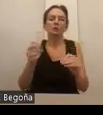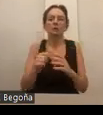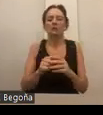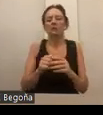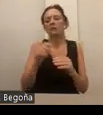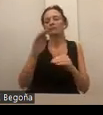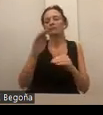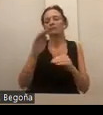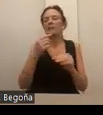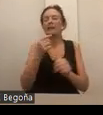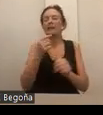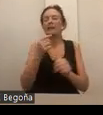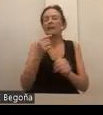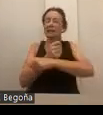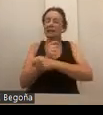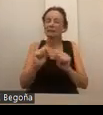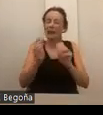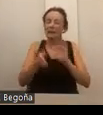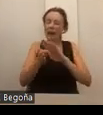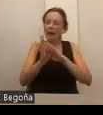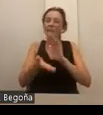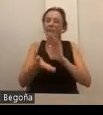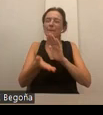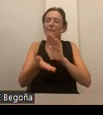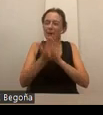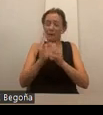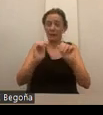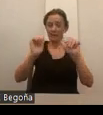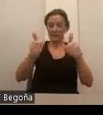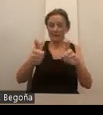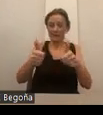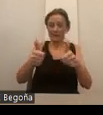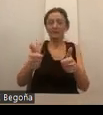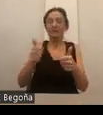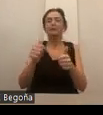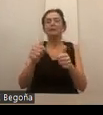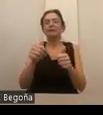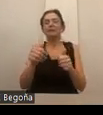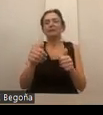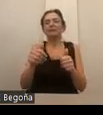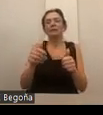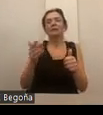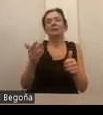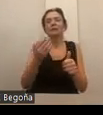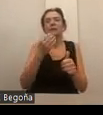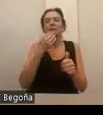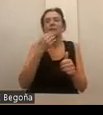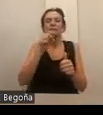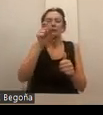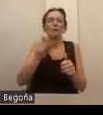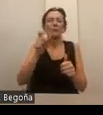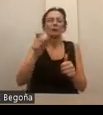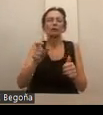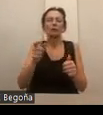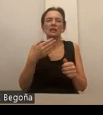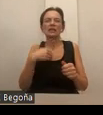ayuno por encima de 126, que serían los criterios diagnósticos de diabetes. Pero es aquella persona que ya empieza a tontear, es decir, los triglicéridos están un